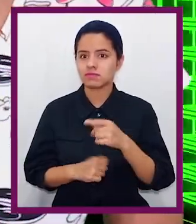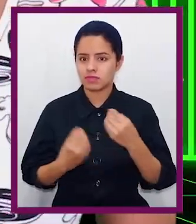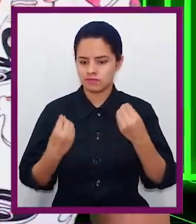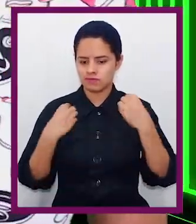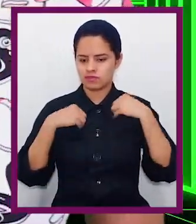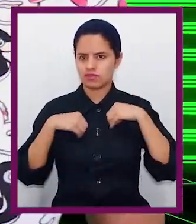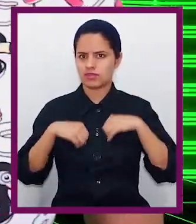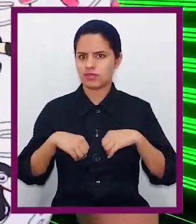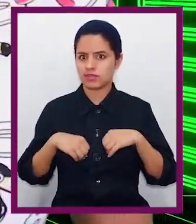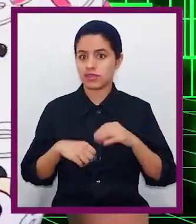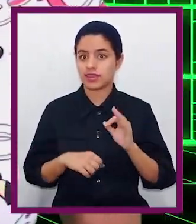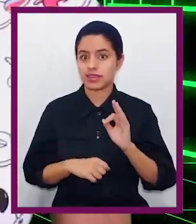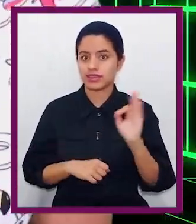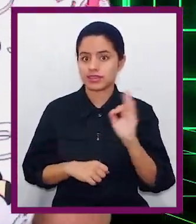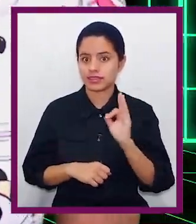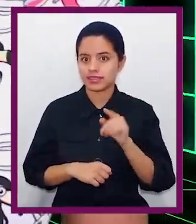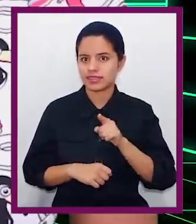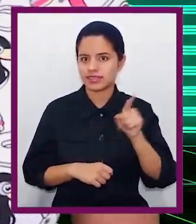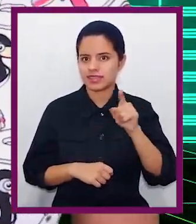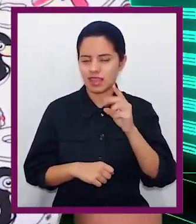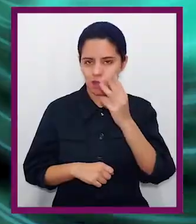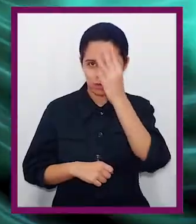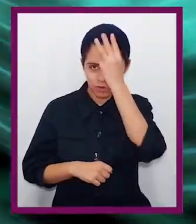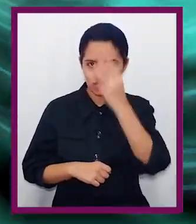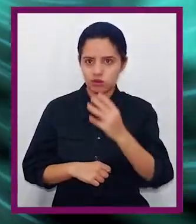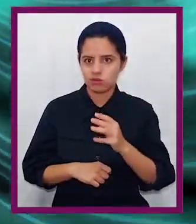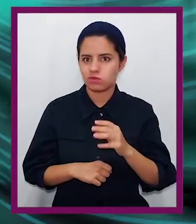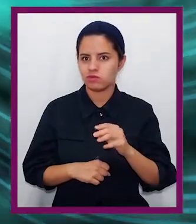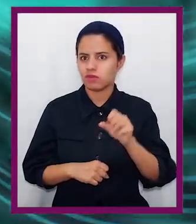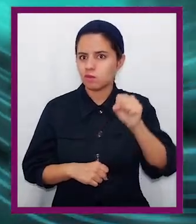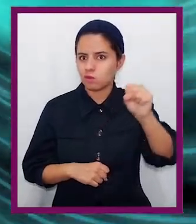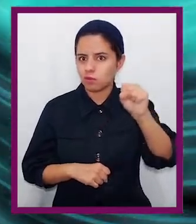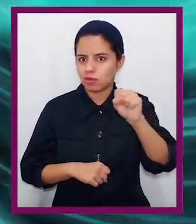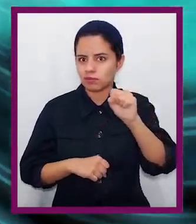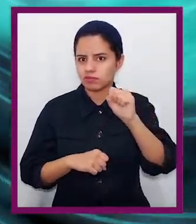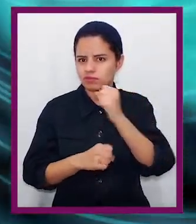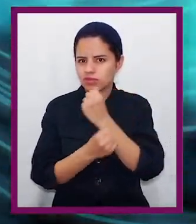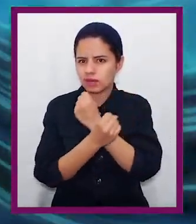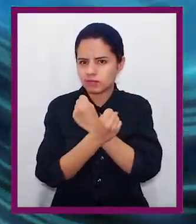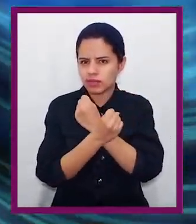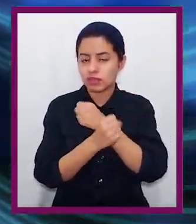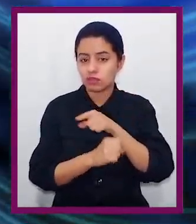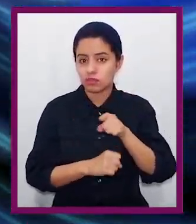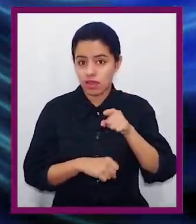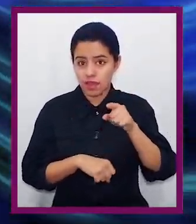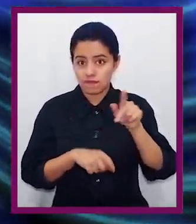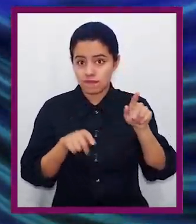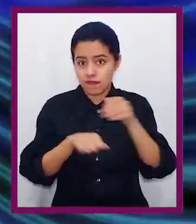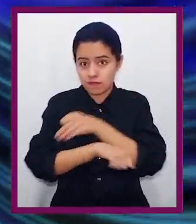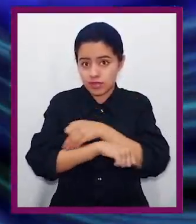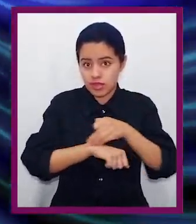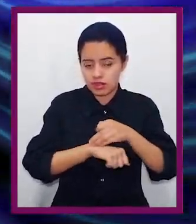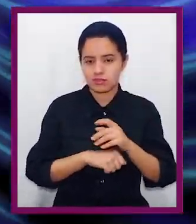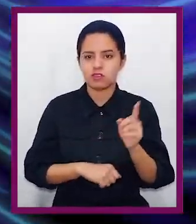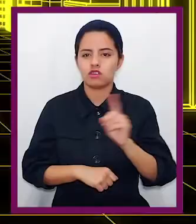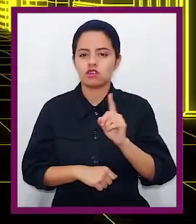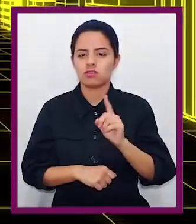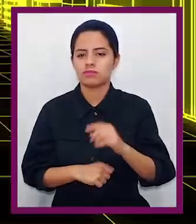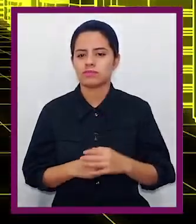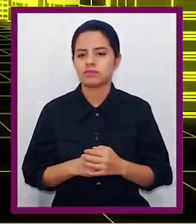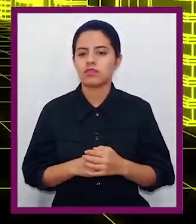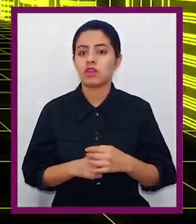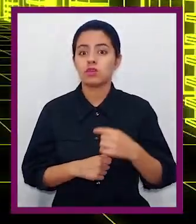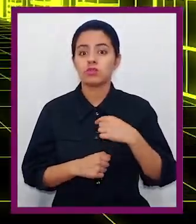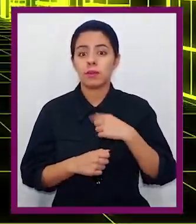eres prima de Gatúbela o de la Mujer Maravilla? Uf, no, hombre. Soy la Chica Cienfuegos